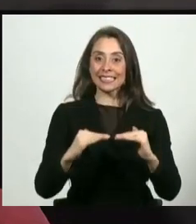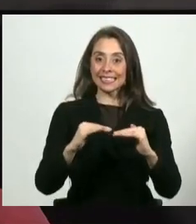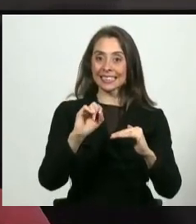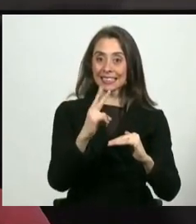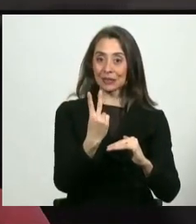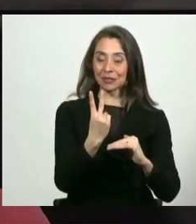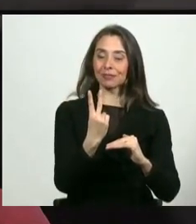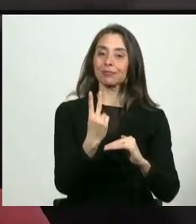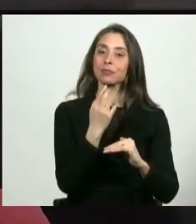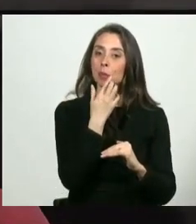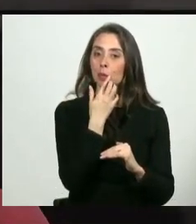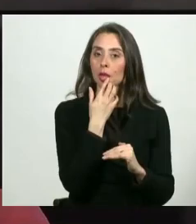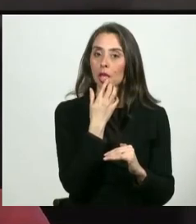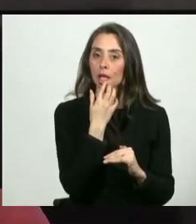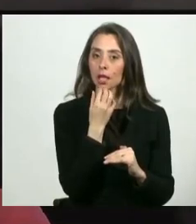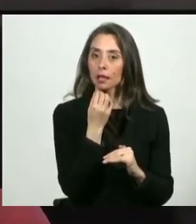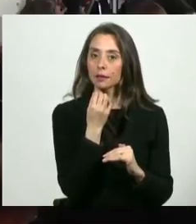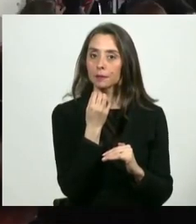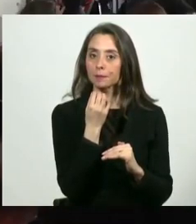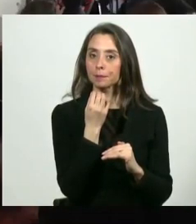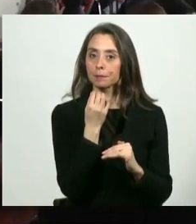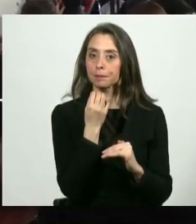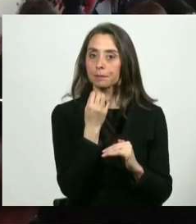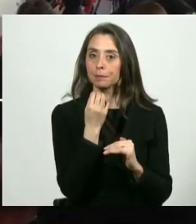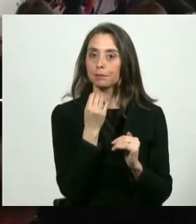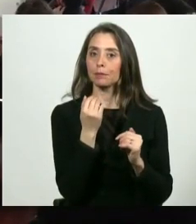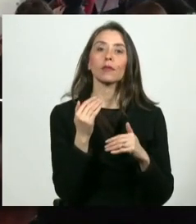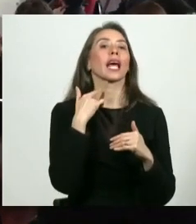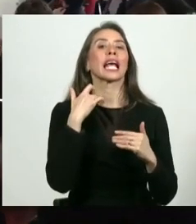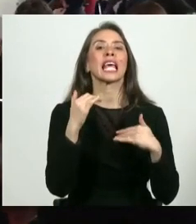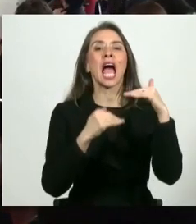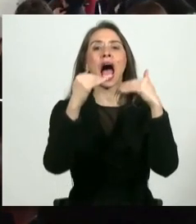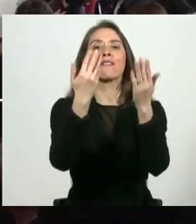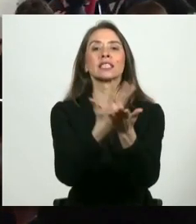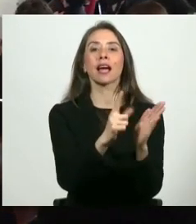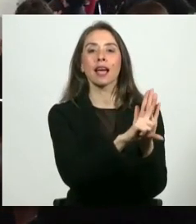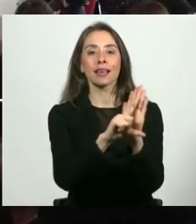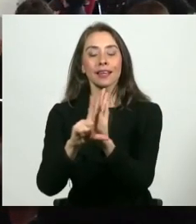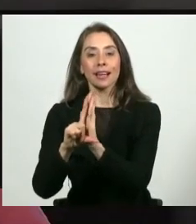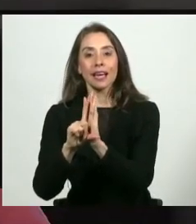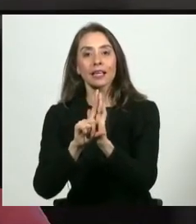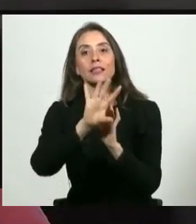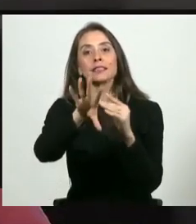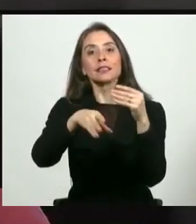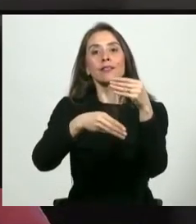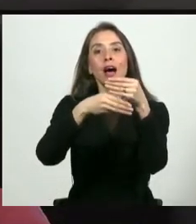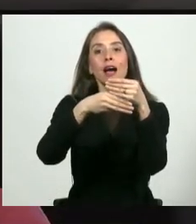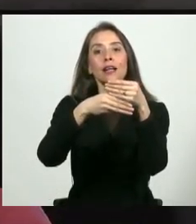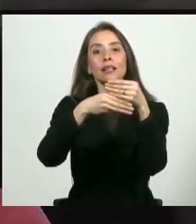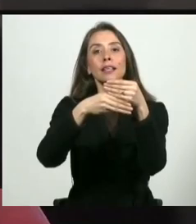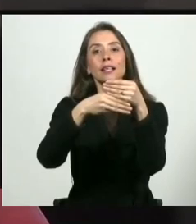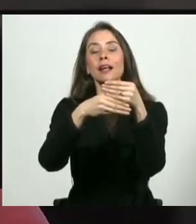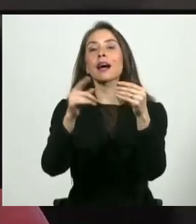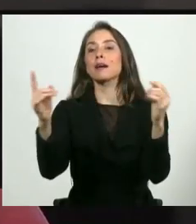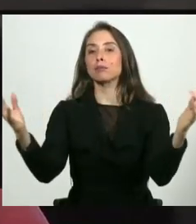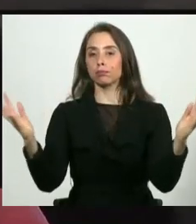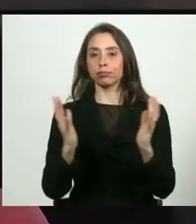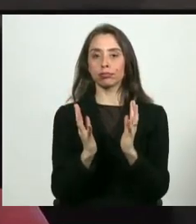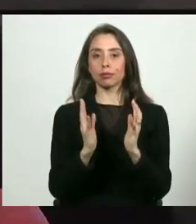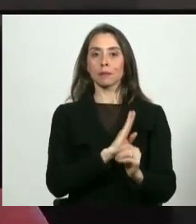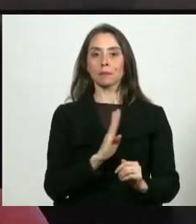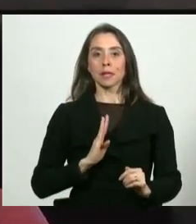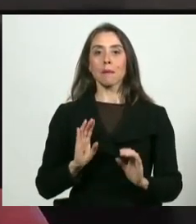además de relacionado con los avances legislativos, se van a incorporar algunos integrantes tanto